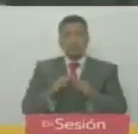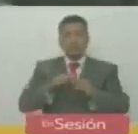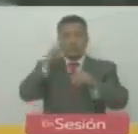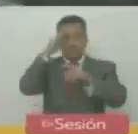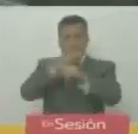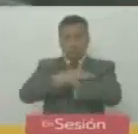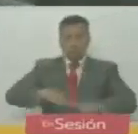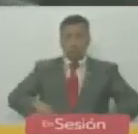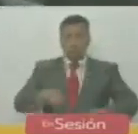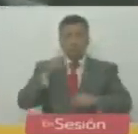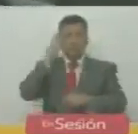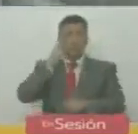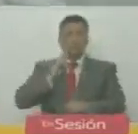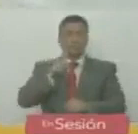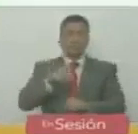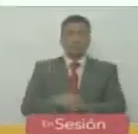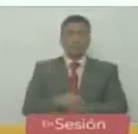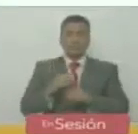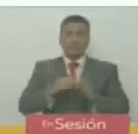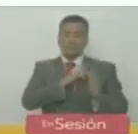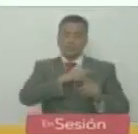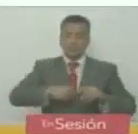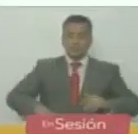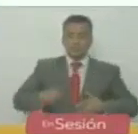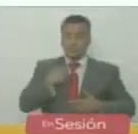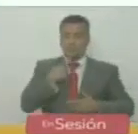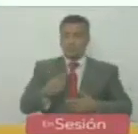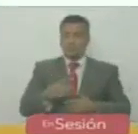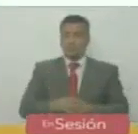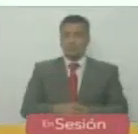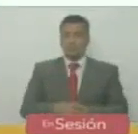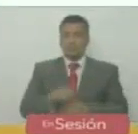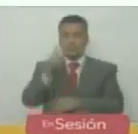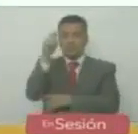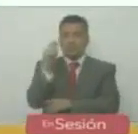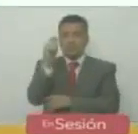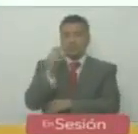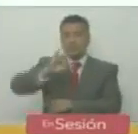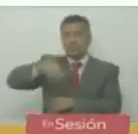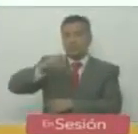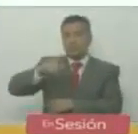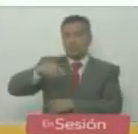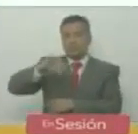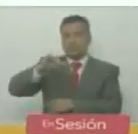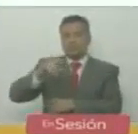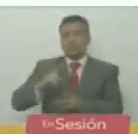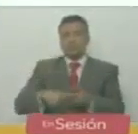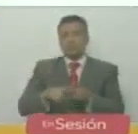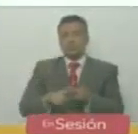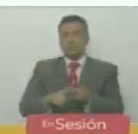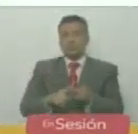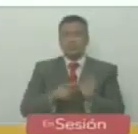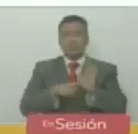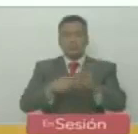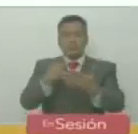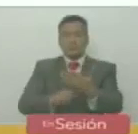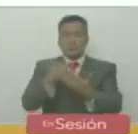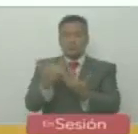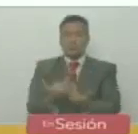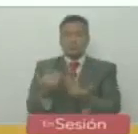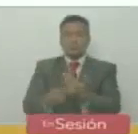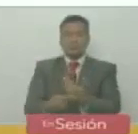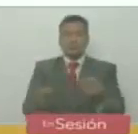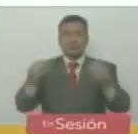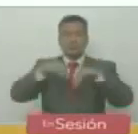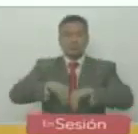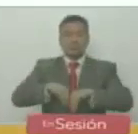Bolivariana. El presidente cedió el derecho de palabra a los diputados Giuseppe Alessandrello, quien presentó el proyecto de acuerdo,